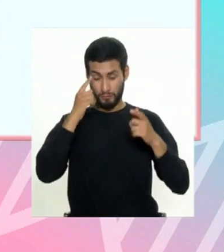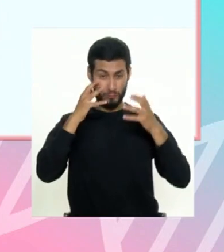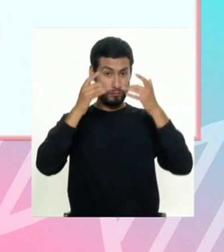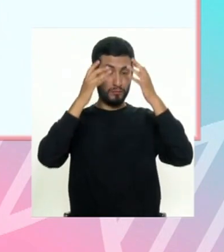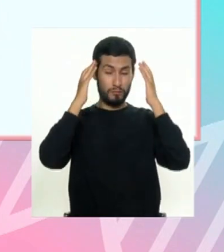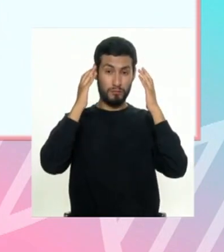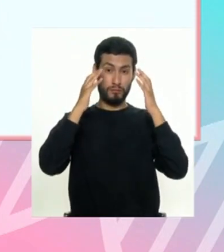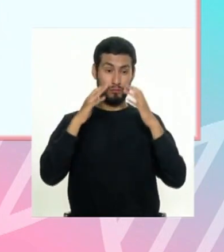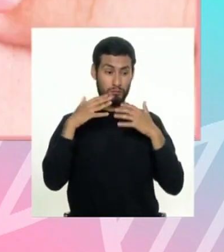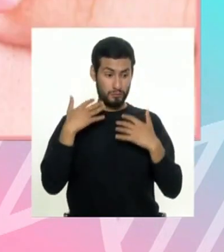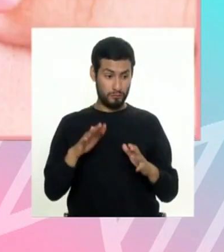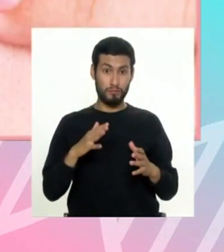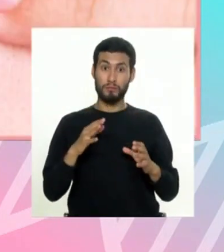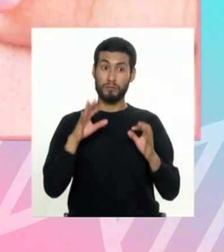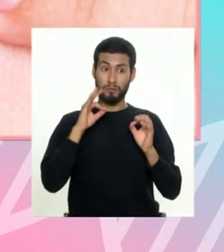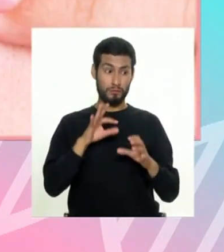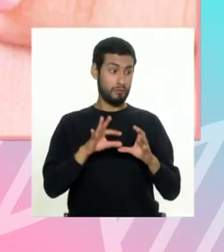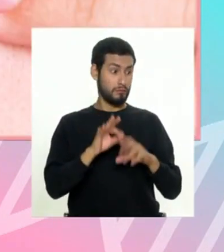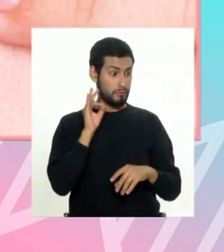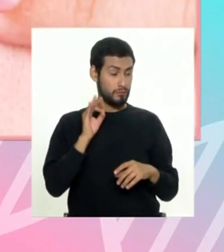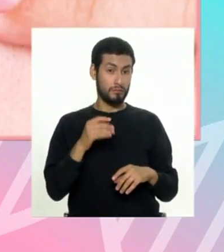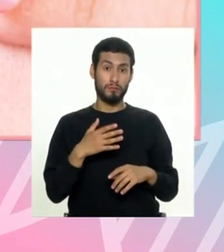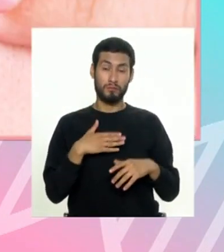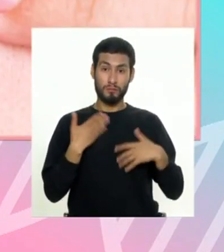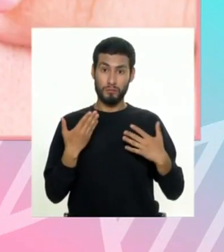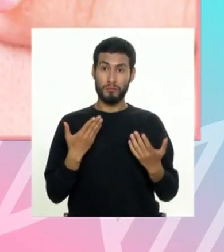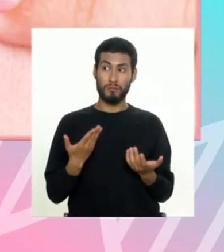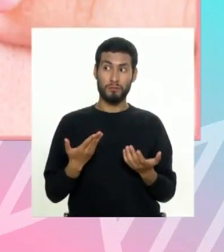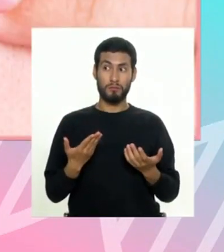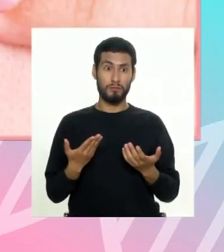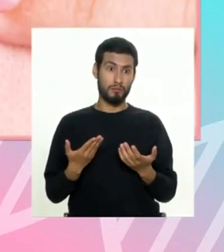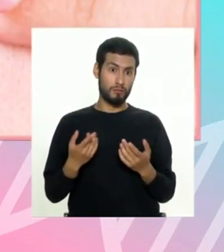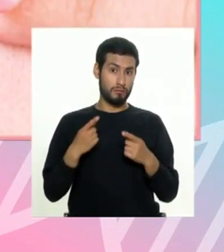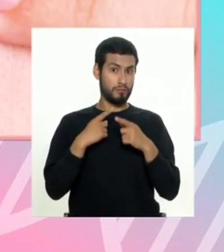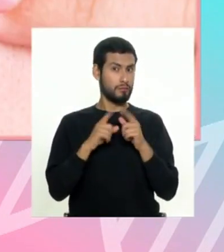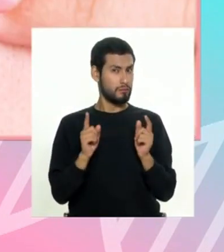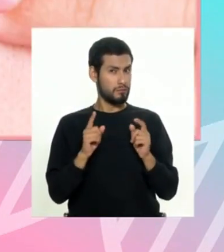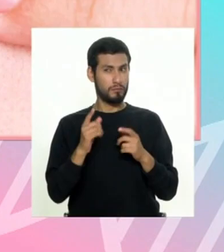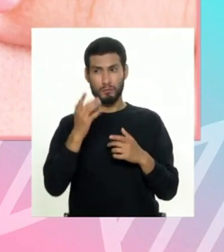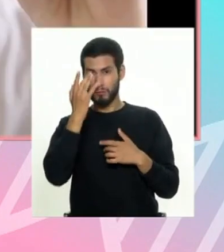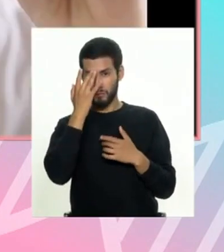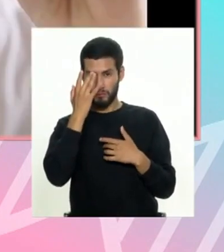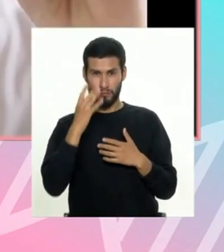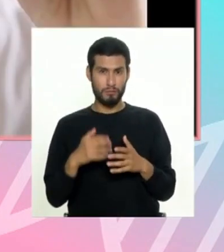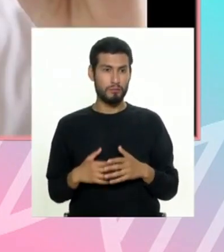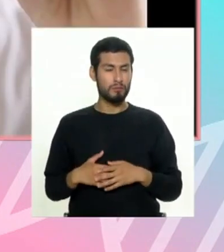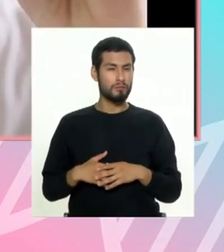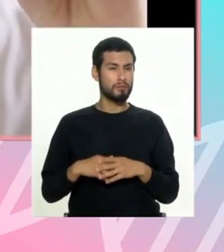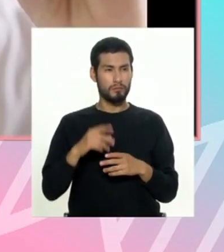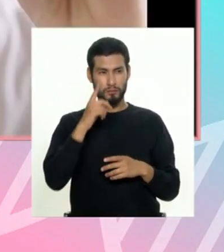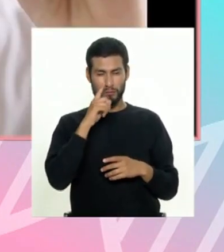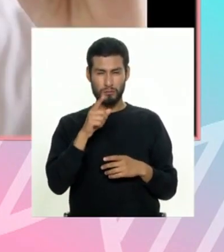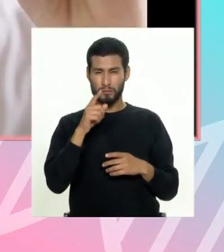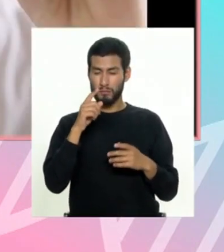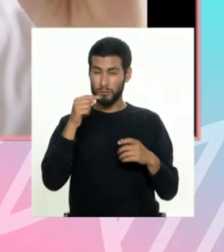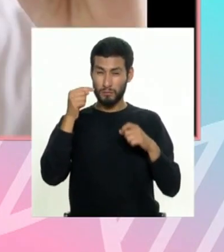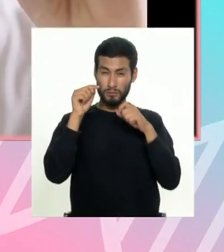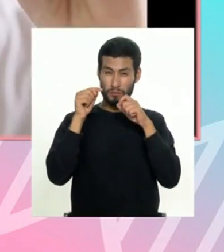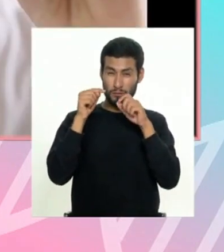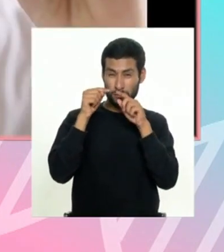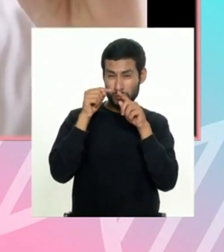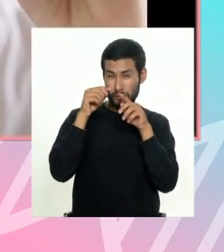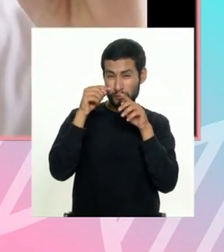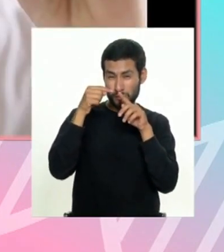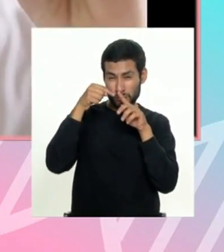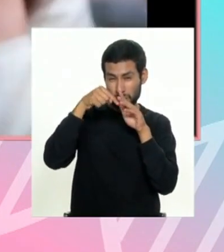neurológicas, y ya tengo el diagnóstico que pueden ser diferentes patologías y está en un cuadro agudo, lo que